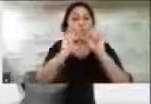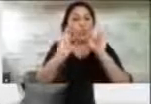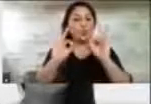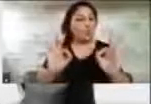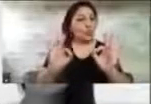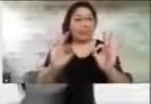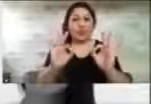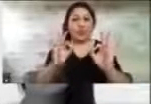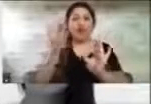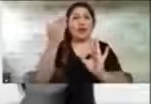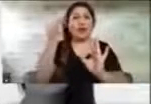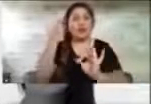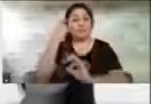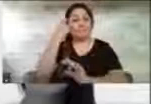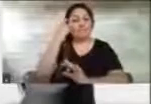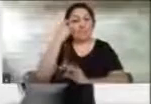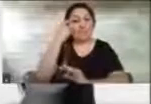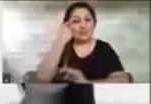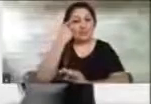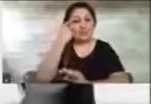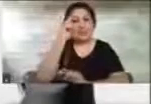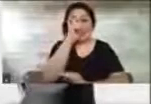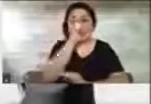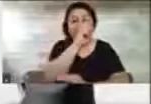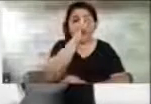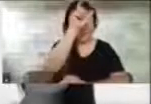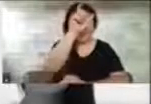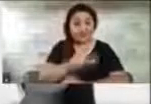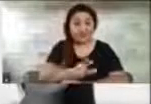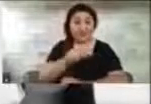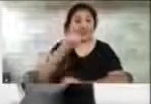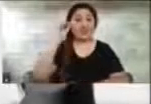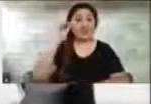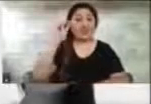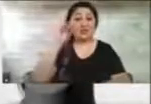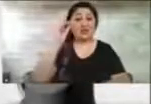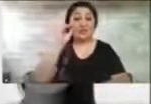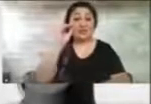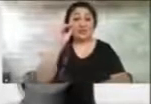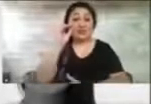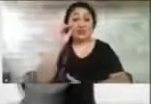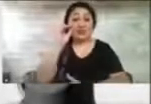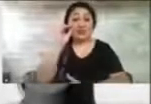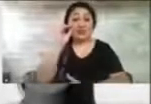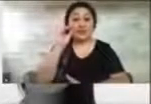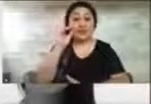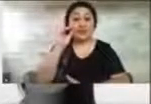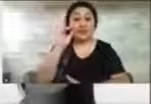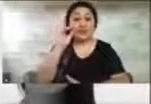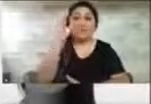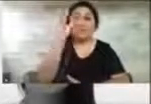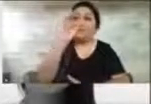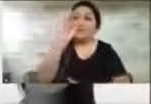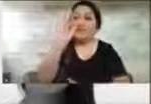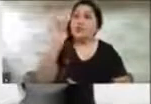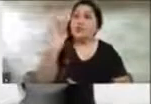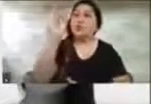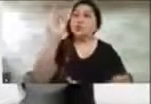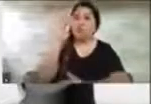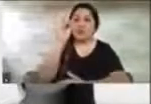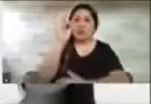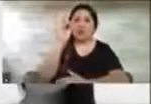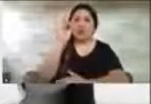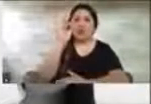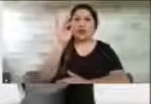de lo difícil que es para una persona en situación de discapacidad encontrar un panorama con los